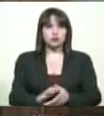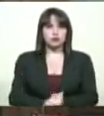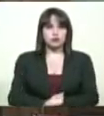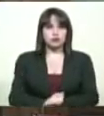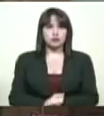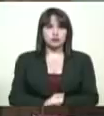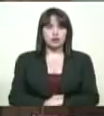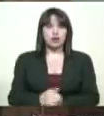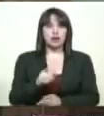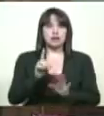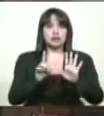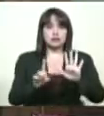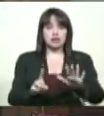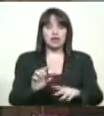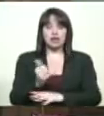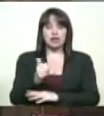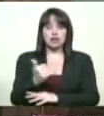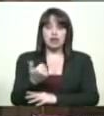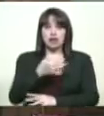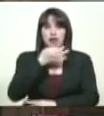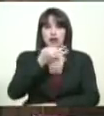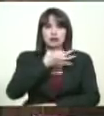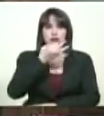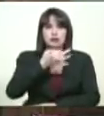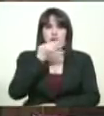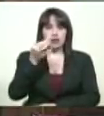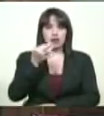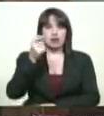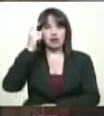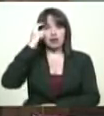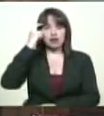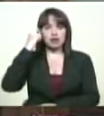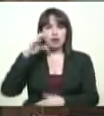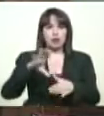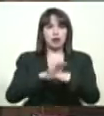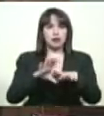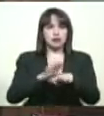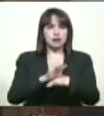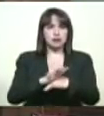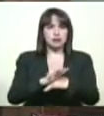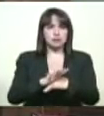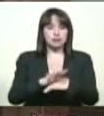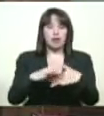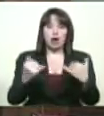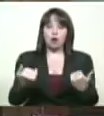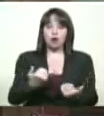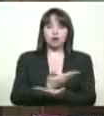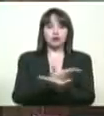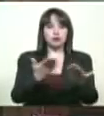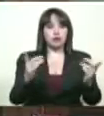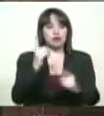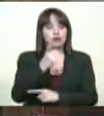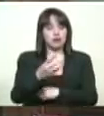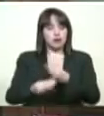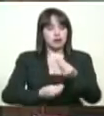seis y diez de la tarde día amrte verdad les toca a ustedes